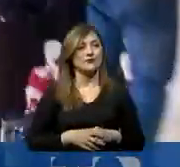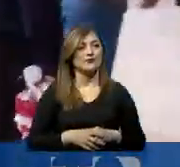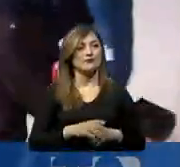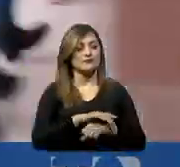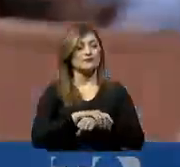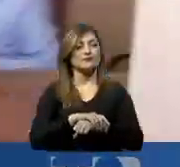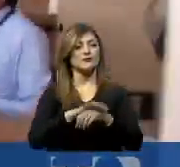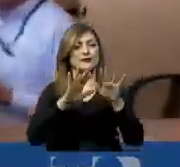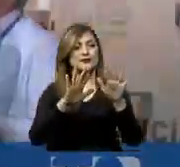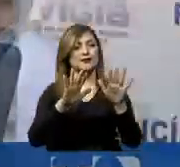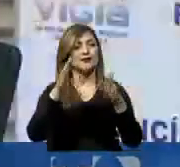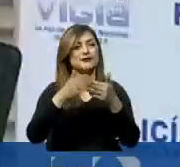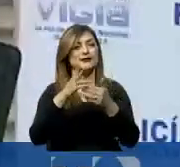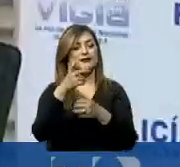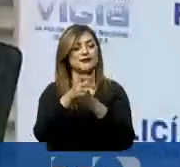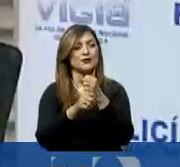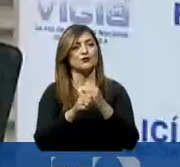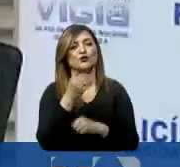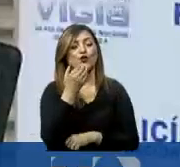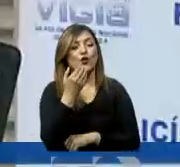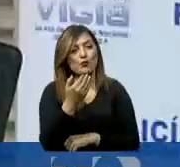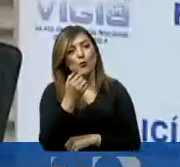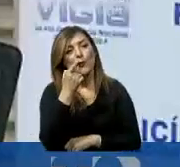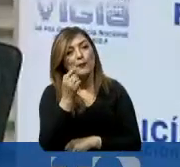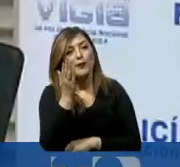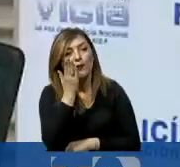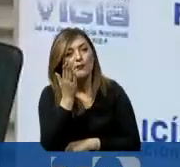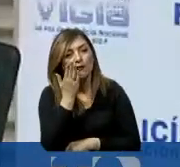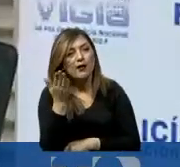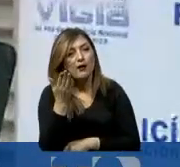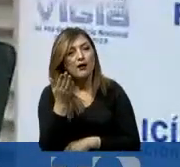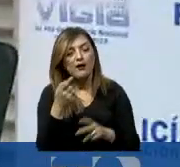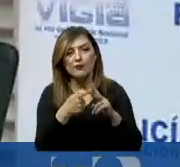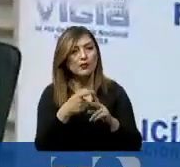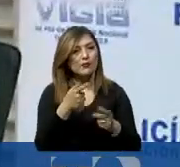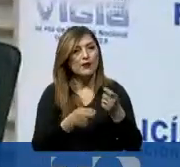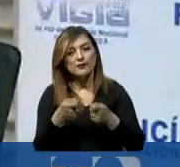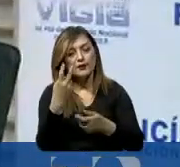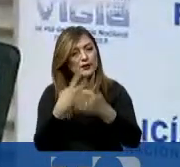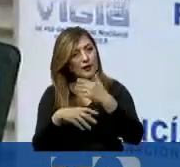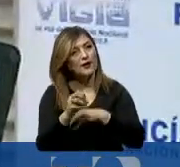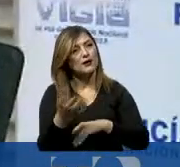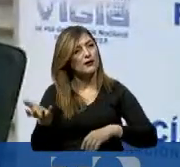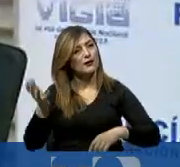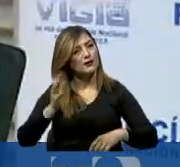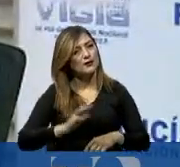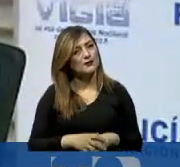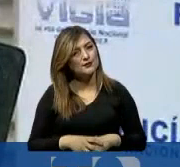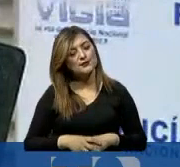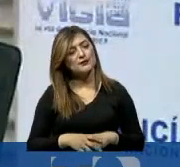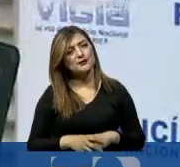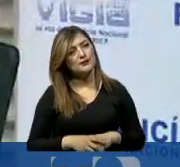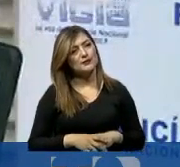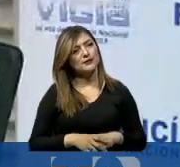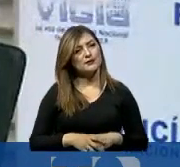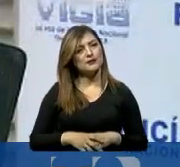libertad de 10 a 13 años. ¿Cómo puede ser que los progenitores procedan a la venta de sus propios hijos? Es parte del tejido social que